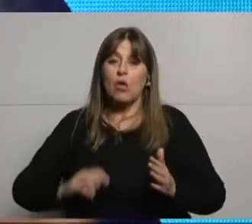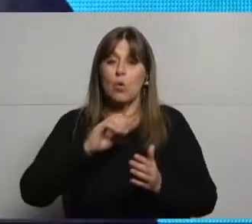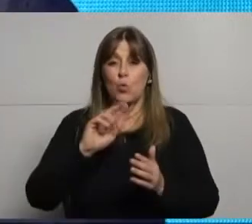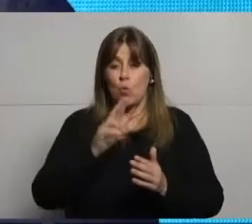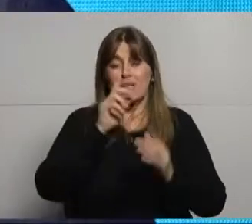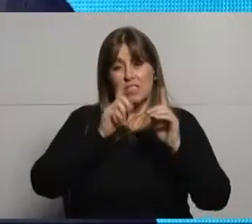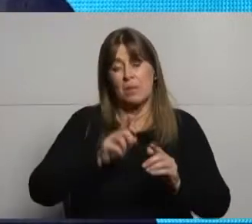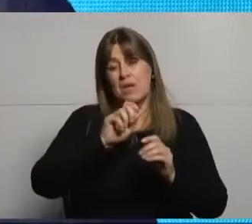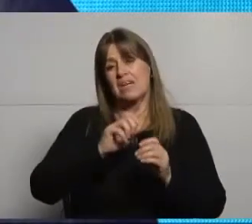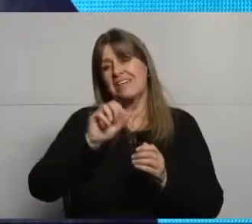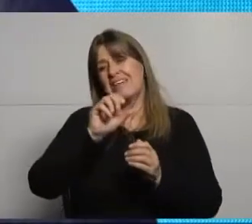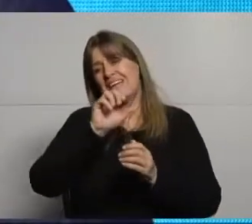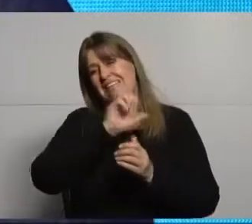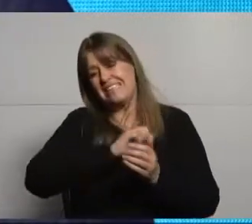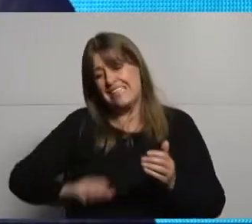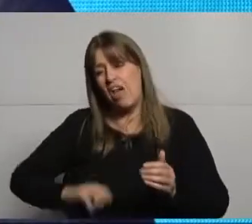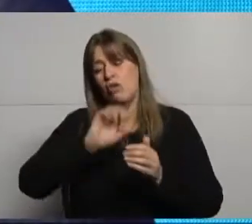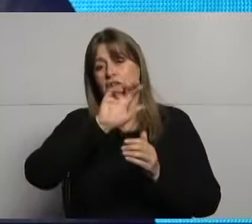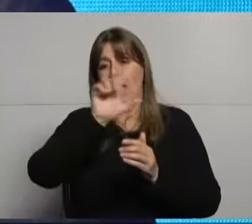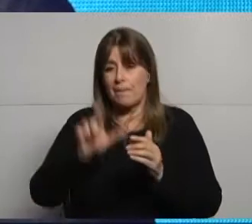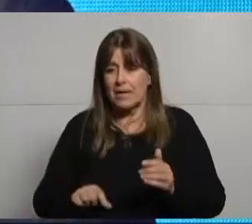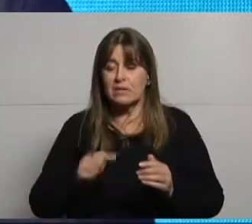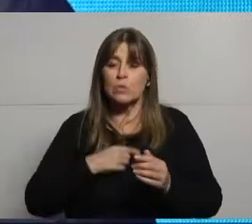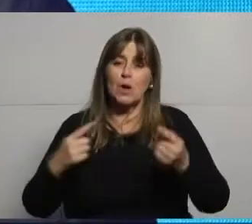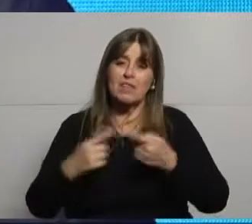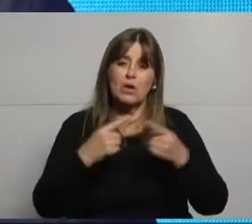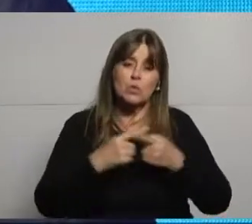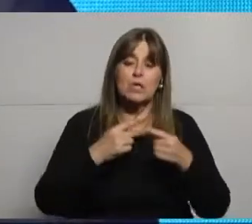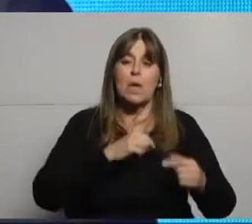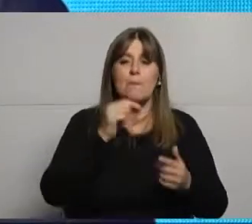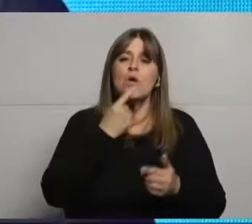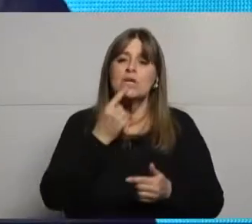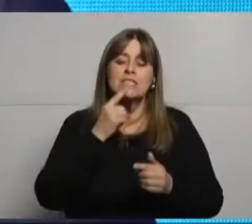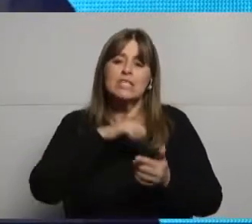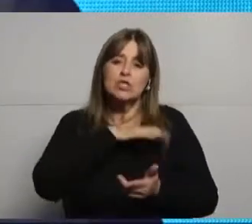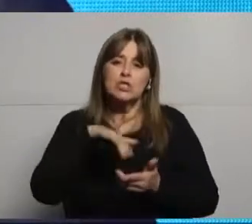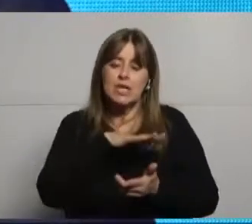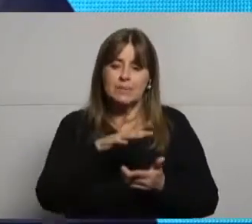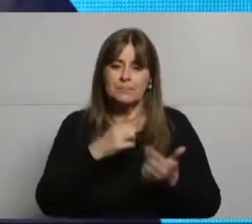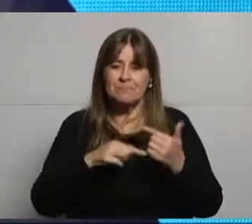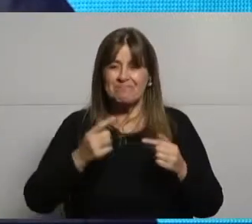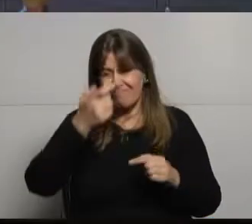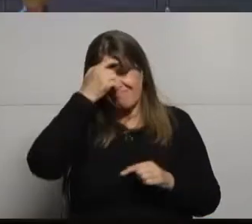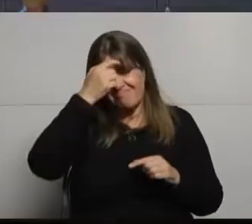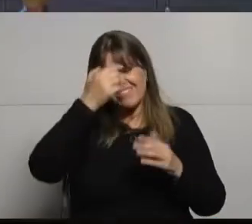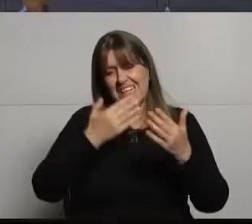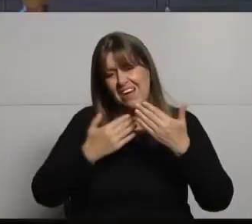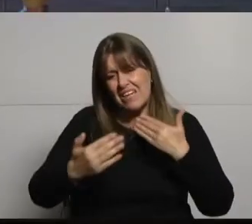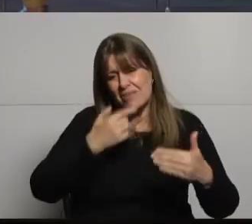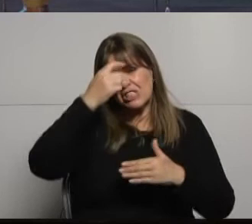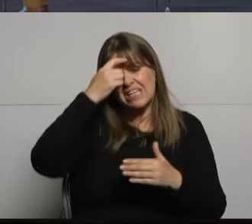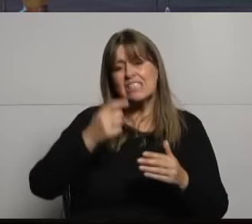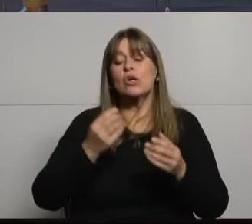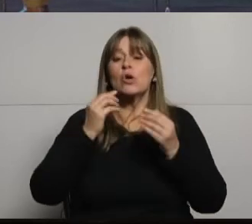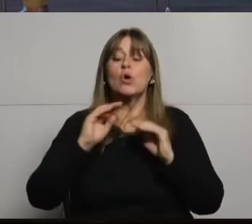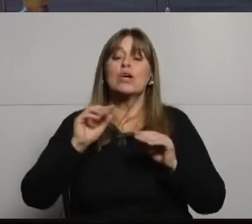América Latina en particular. Porque finalmente esto es una discusión política y social. Si bien esto es técnico, y aquí hablamos cosas muy técnicas, los